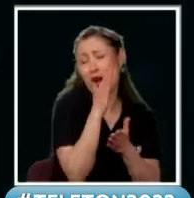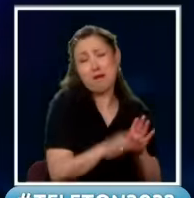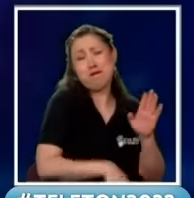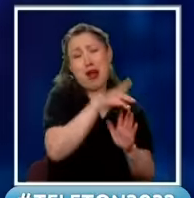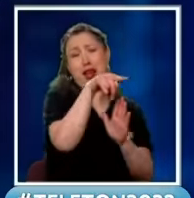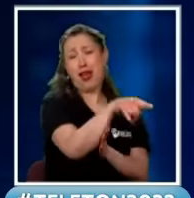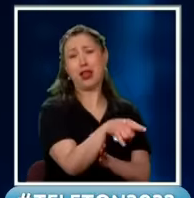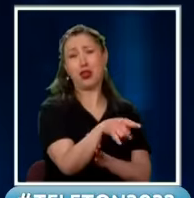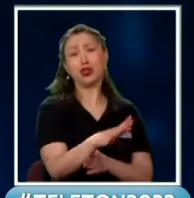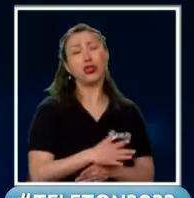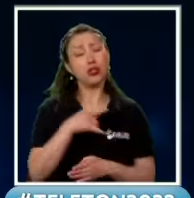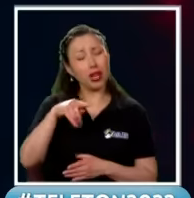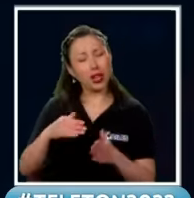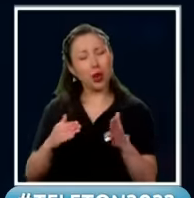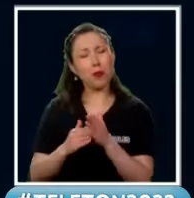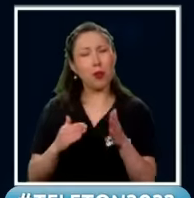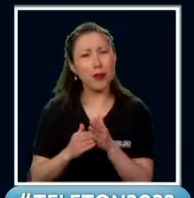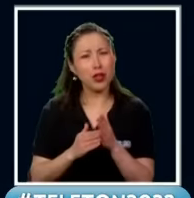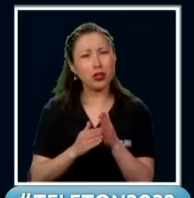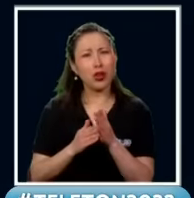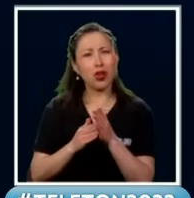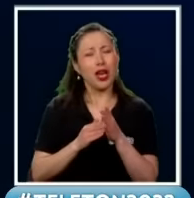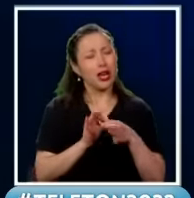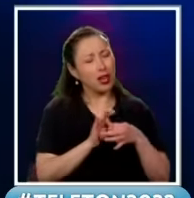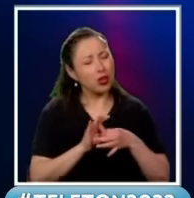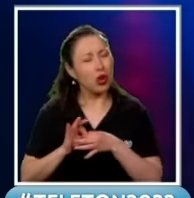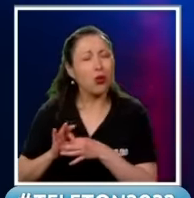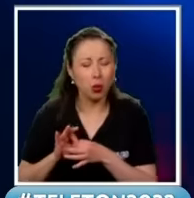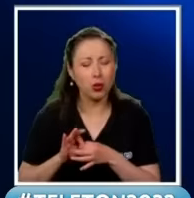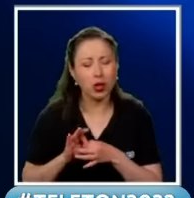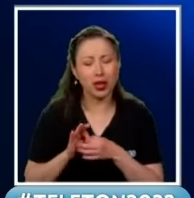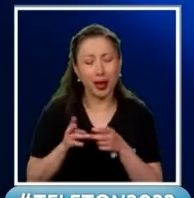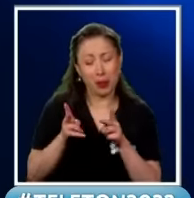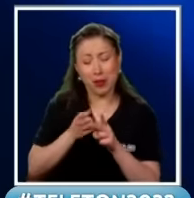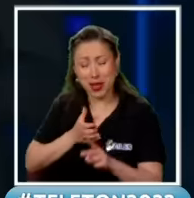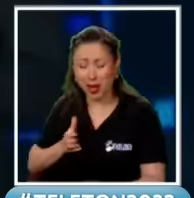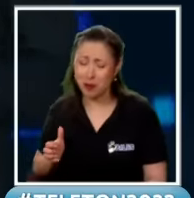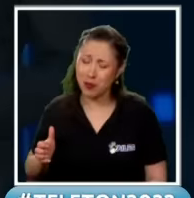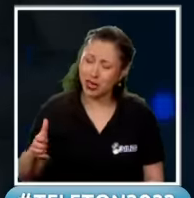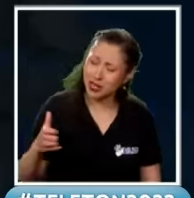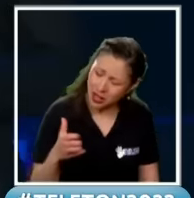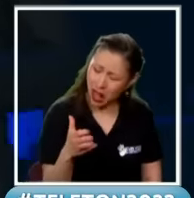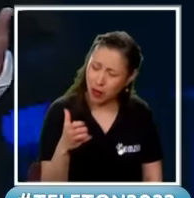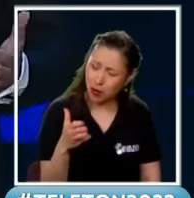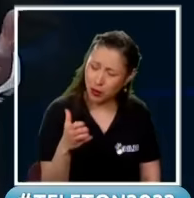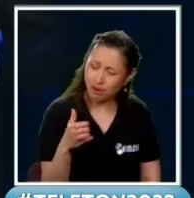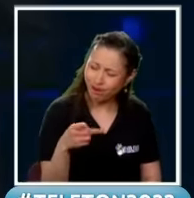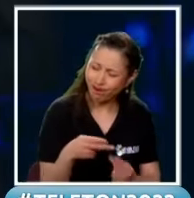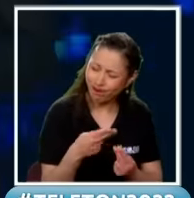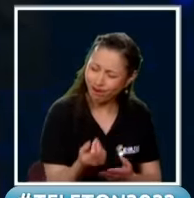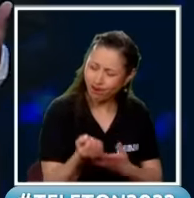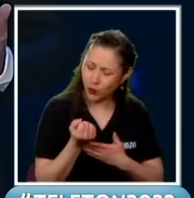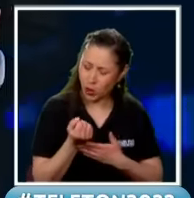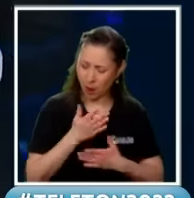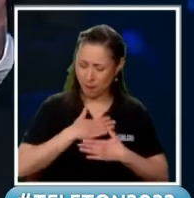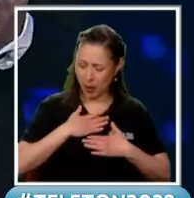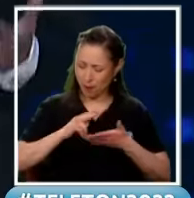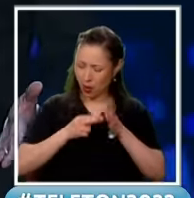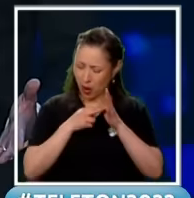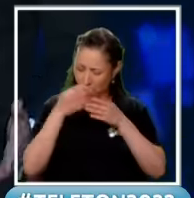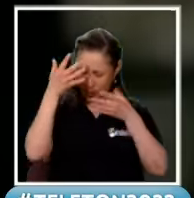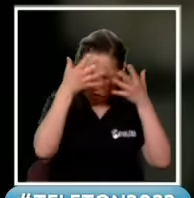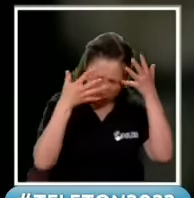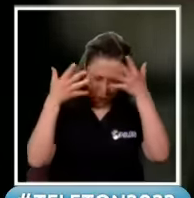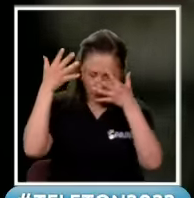una instancia que nos une, que nos hace empatizar, que nos hace pensar que los problemas que uno tiene y que lo agobian no